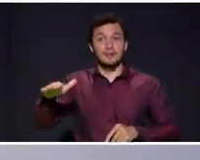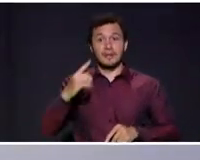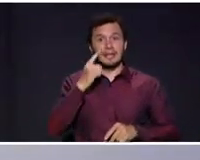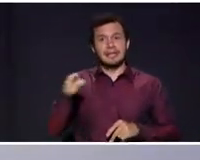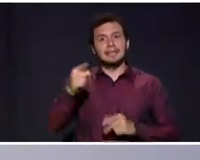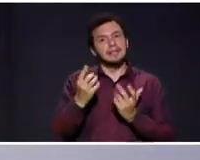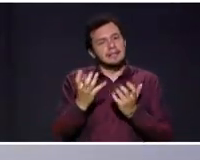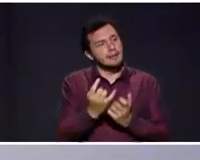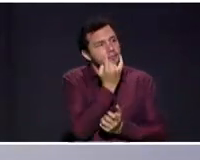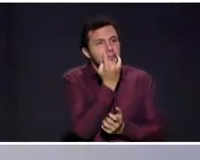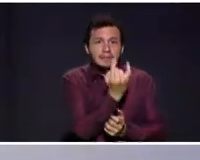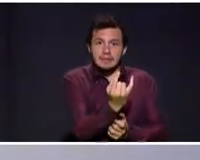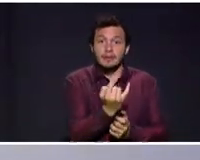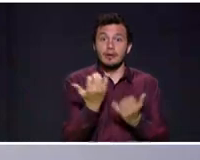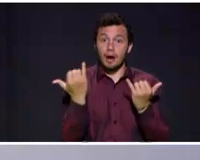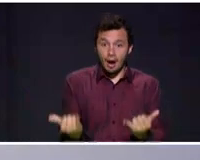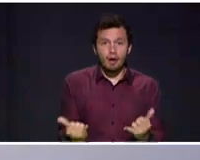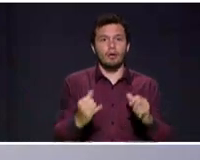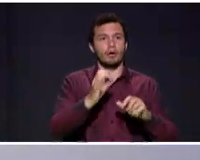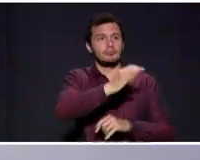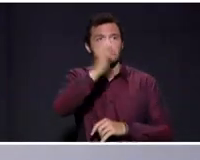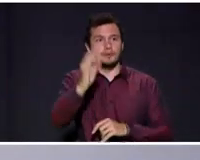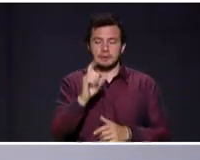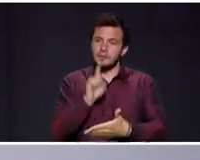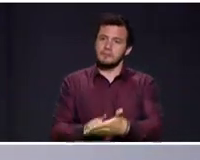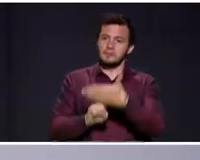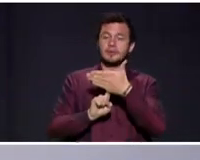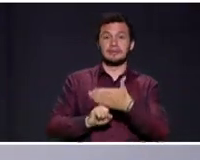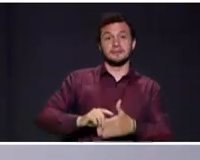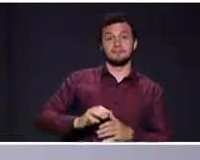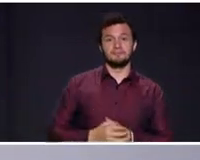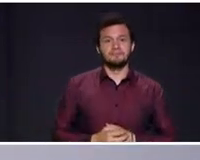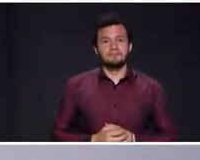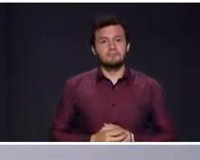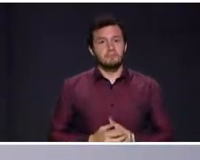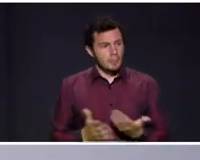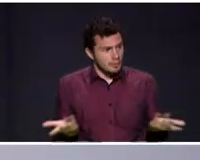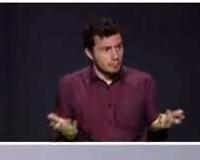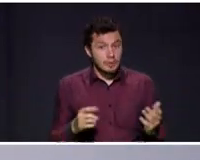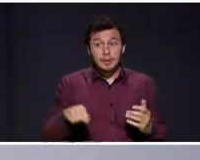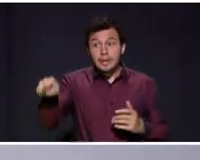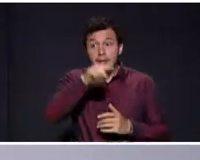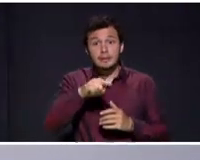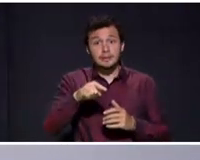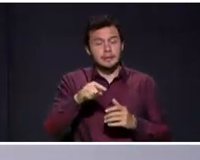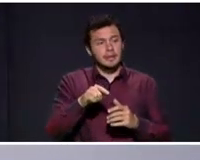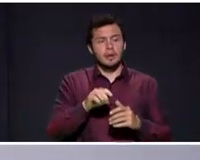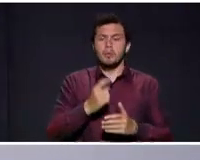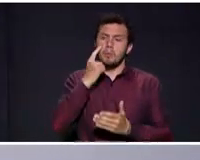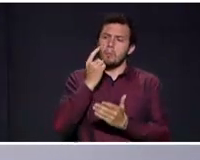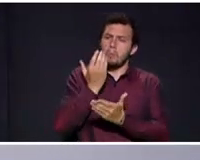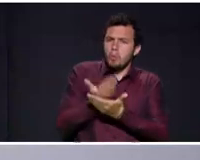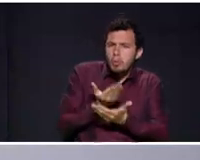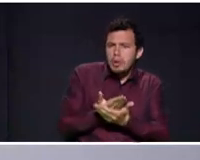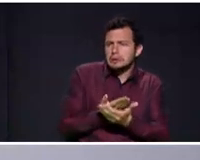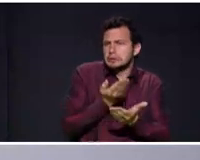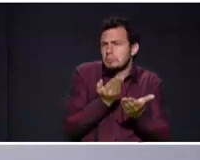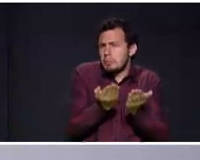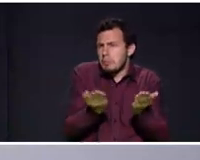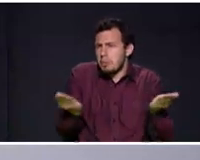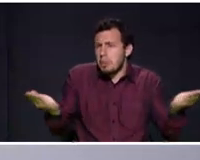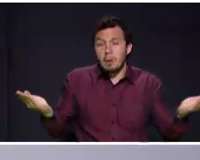tendencias ya lo empiezan a mostrar y ver a mónica no solamente interesados en lo que proponen los candidatos sino también en proponer temas y lo vimos ya en el primer ejercicio de la